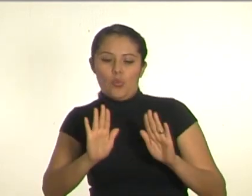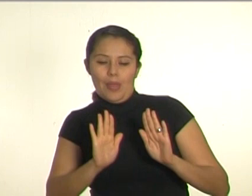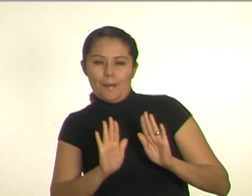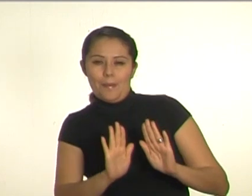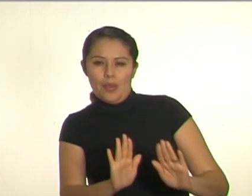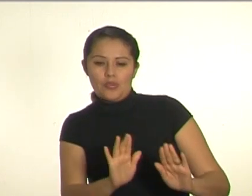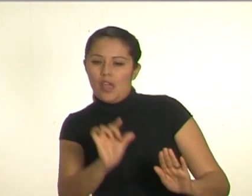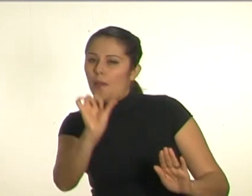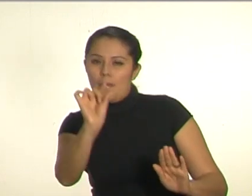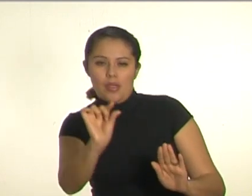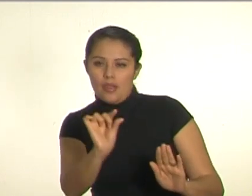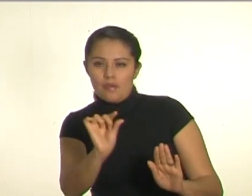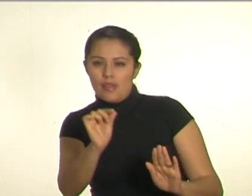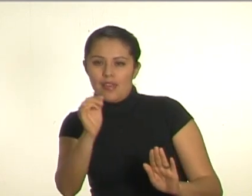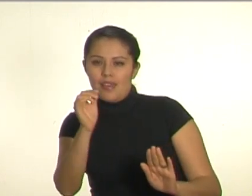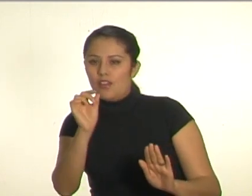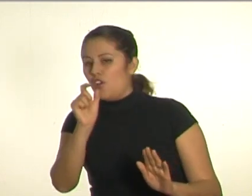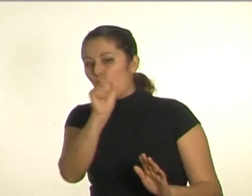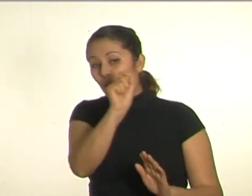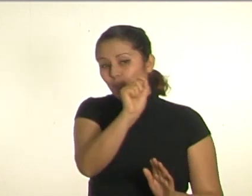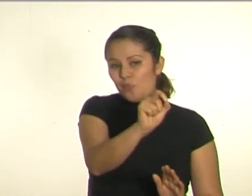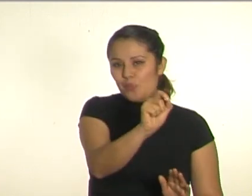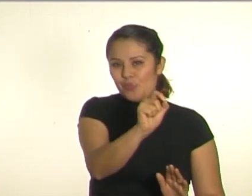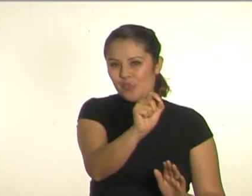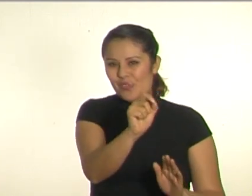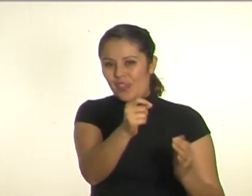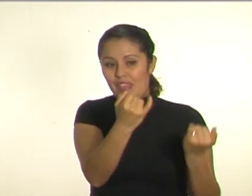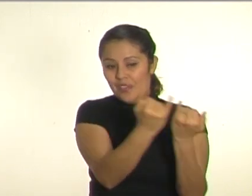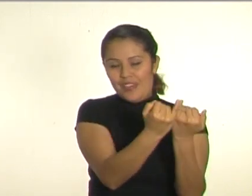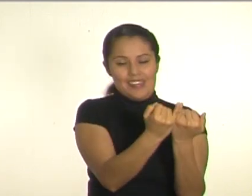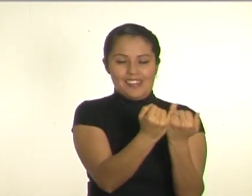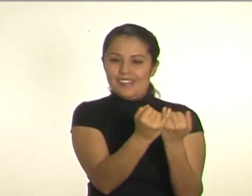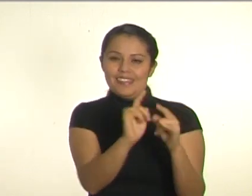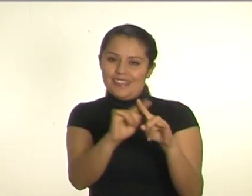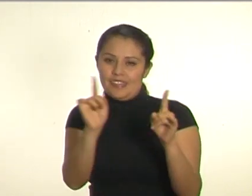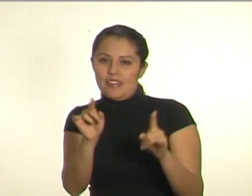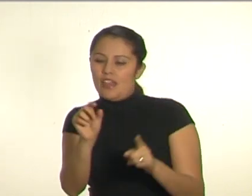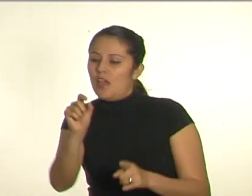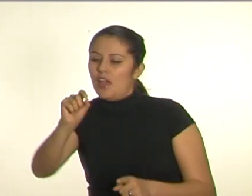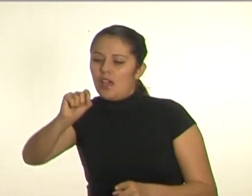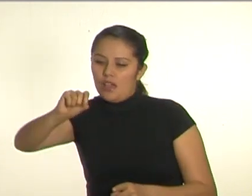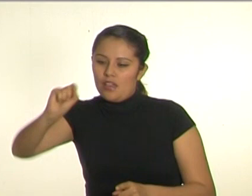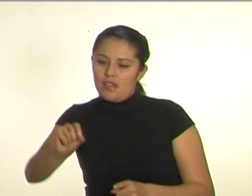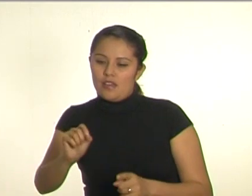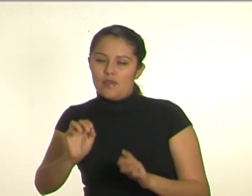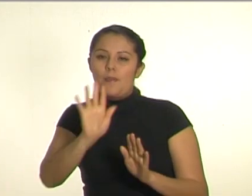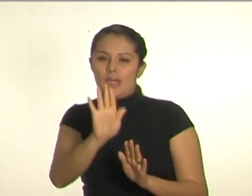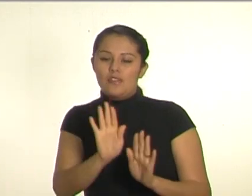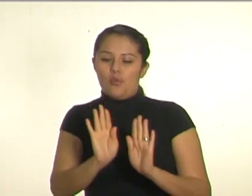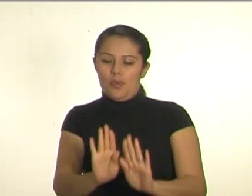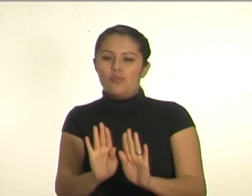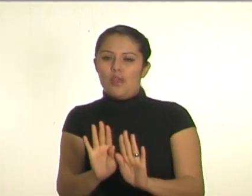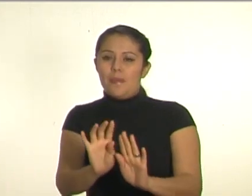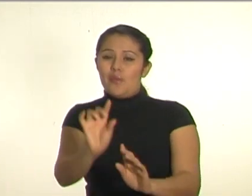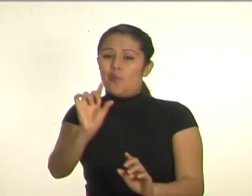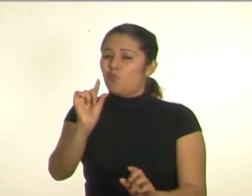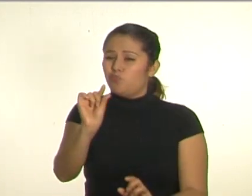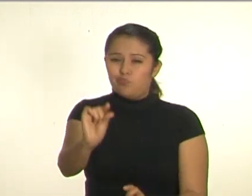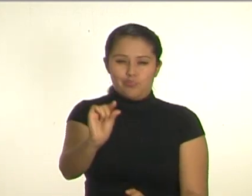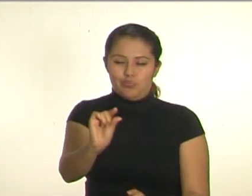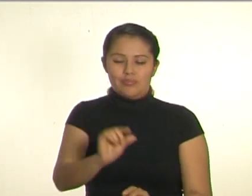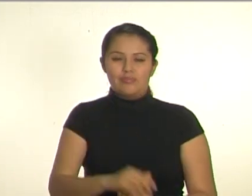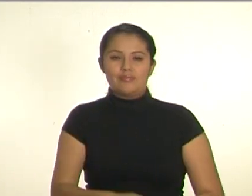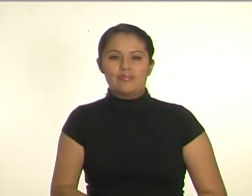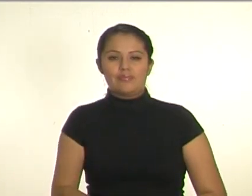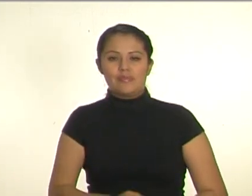Tiene características muy importantes que quiero que recuerdes, porque este signo no